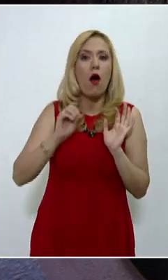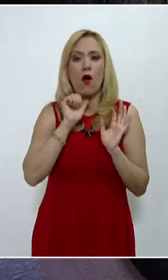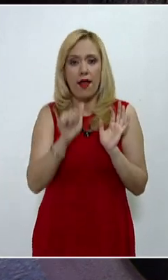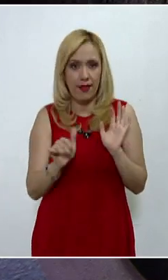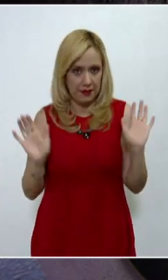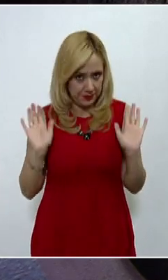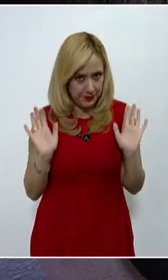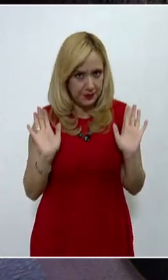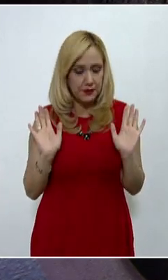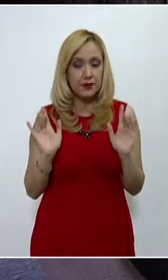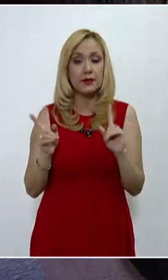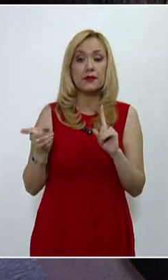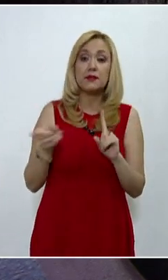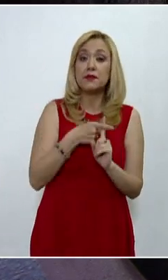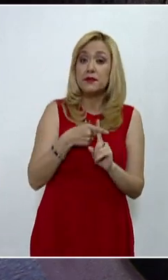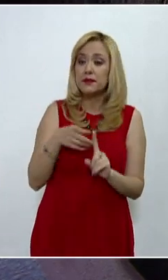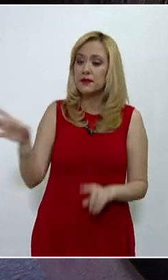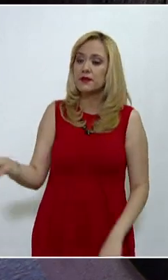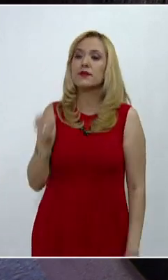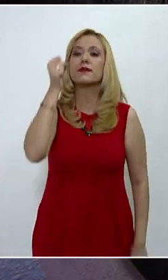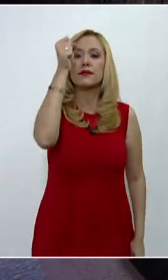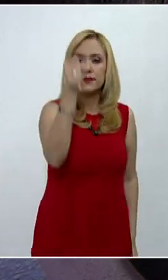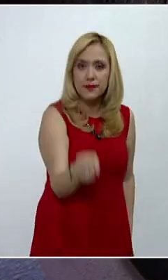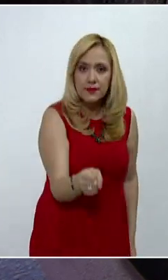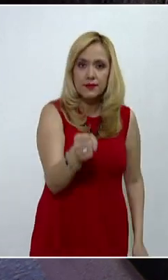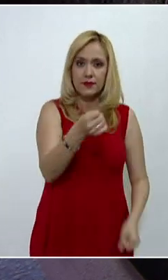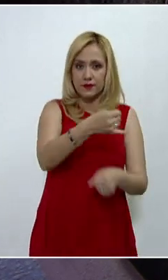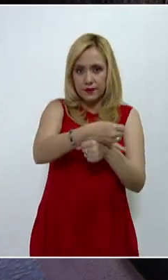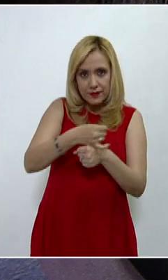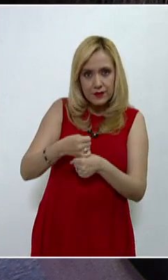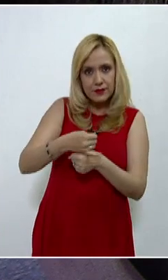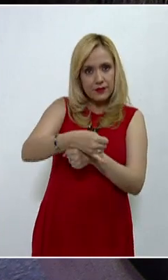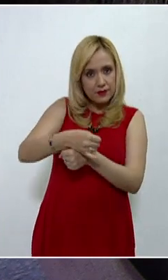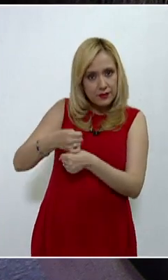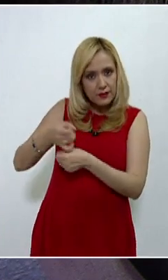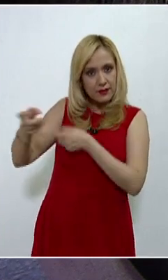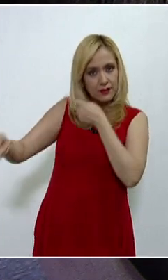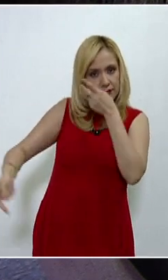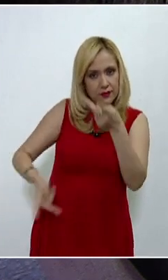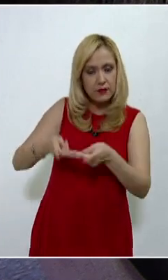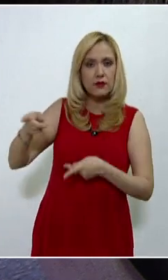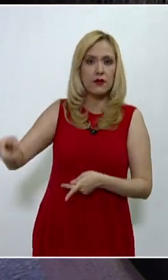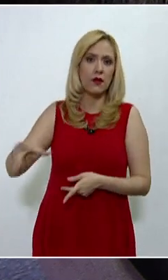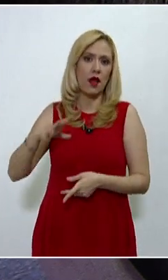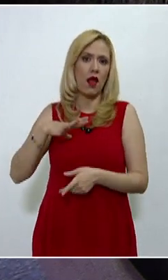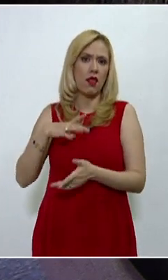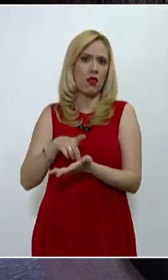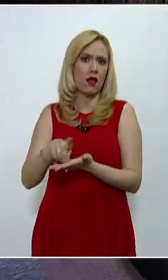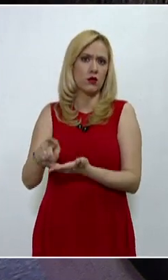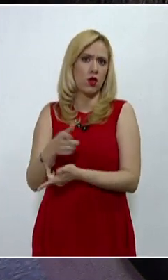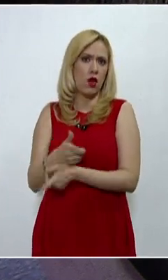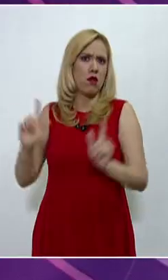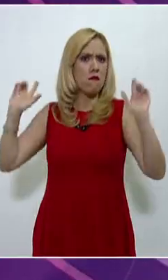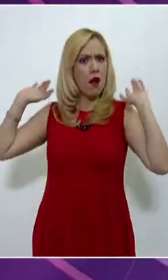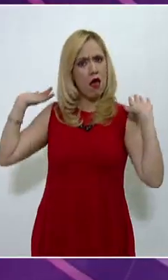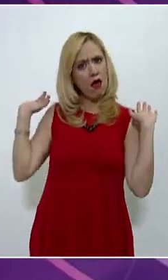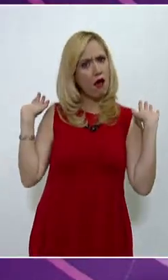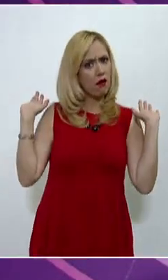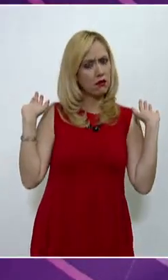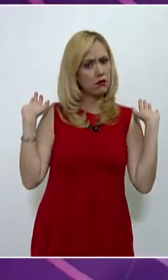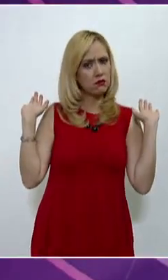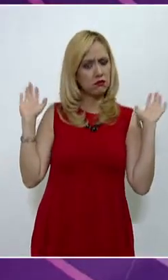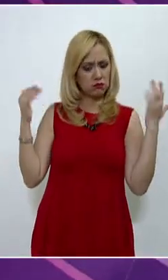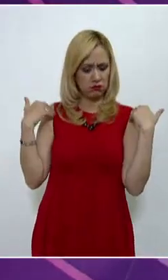es que va a ser sujeto a un proceso, se le va a seguir un proceso penal. Entonces, él tiene derecho a estar en libertad, tiene derecho a que en